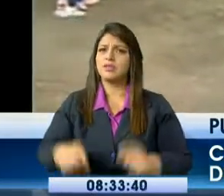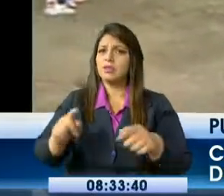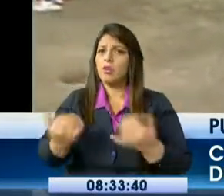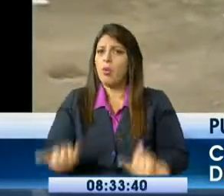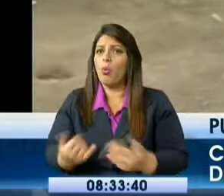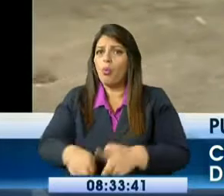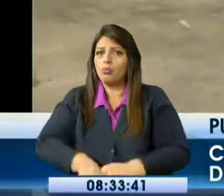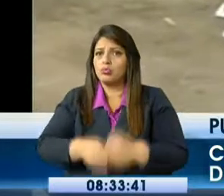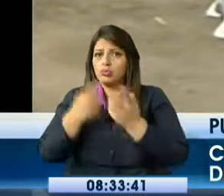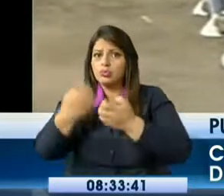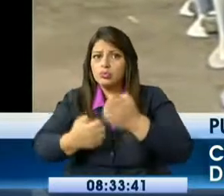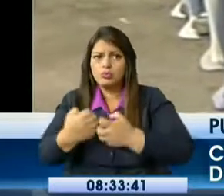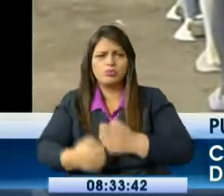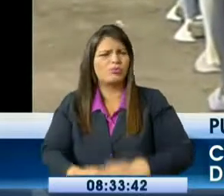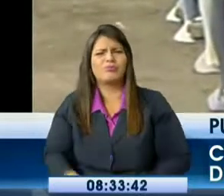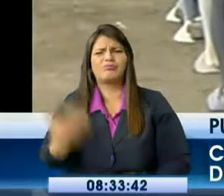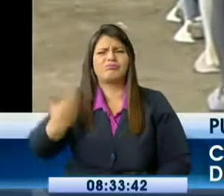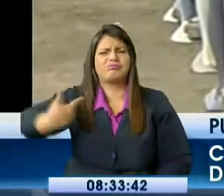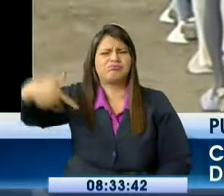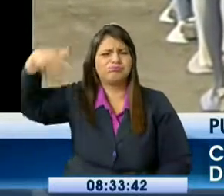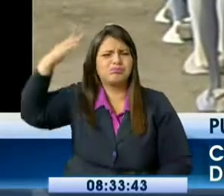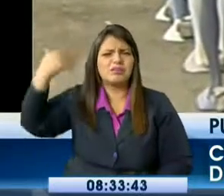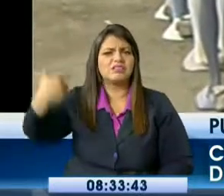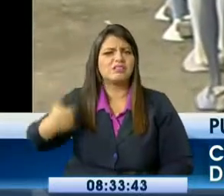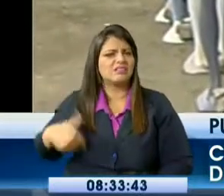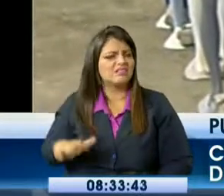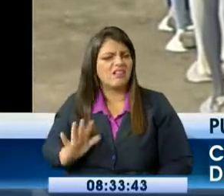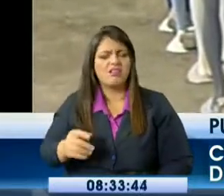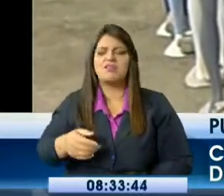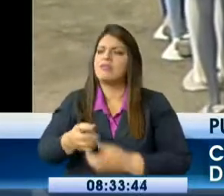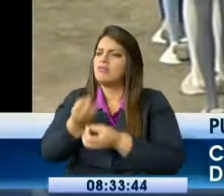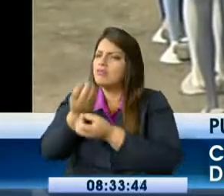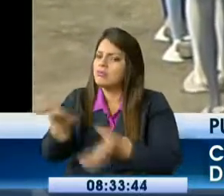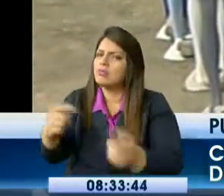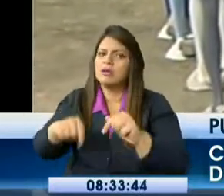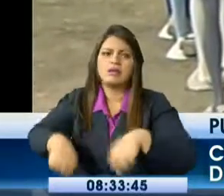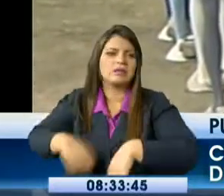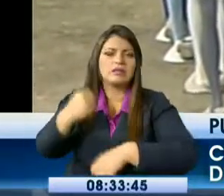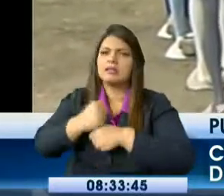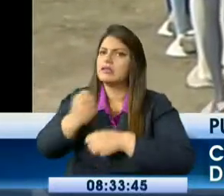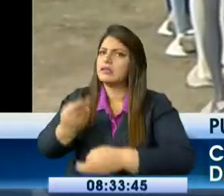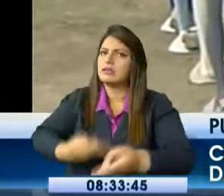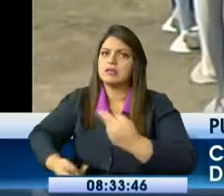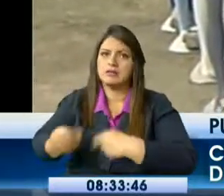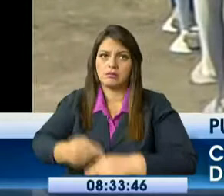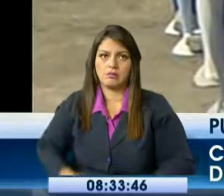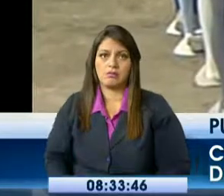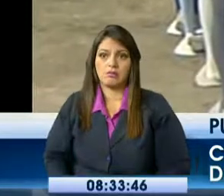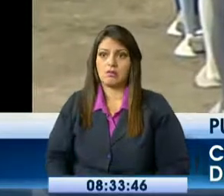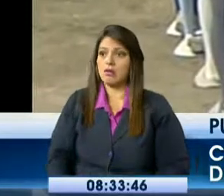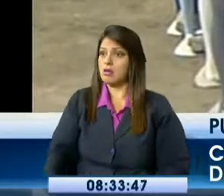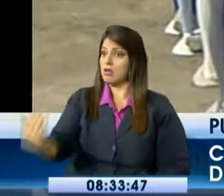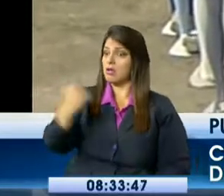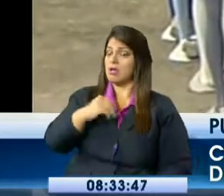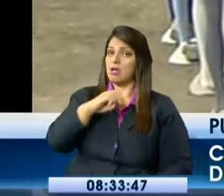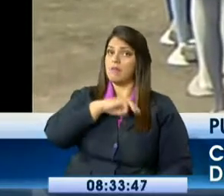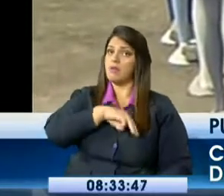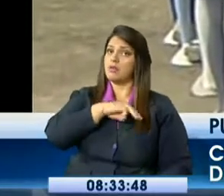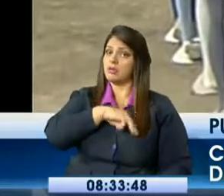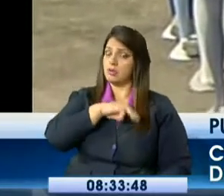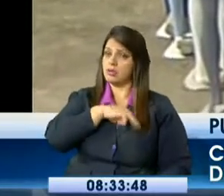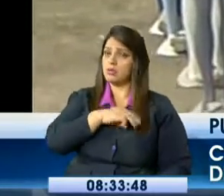tiempo. Es un problema de mucho tiempo. Tengo que aclarar que a nuestro despacho han acudido 3 asociaciones, no son 12, no son 15,